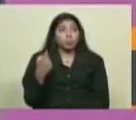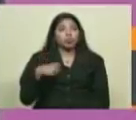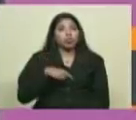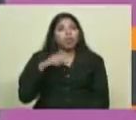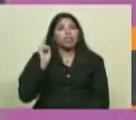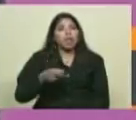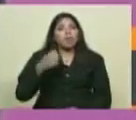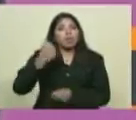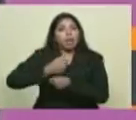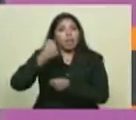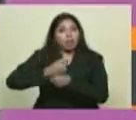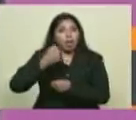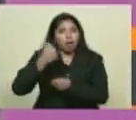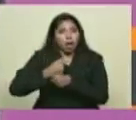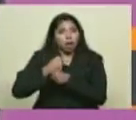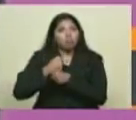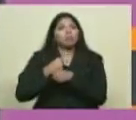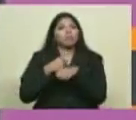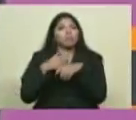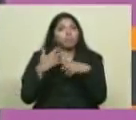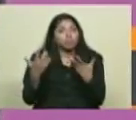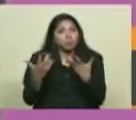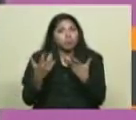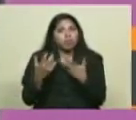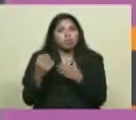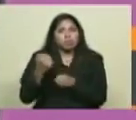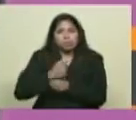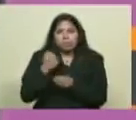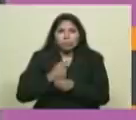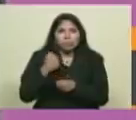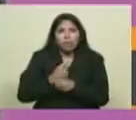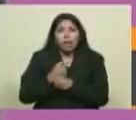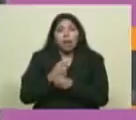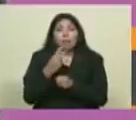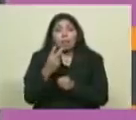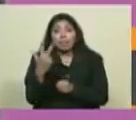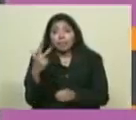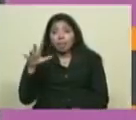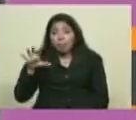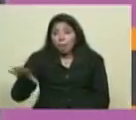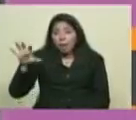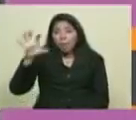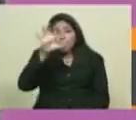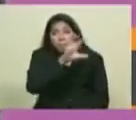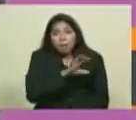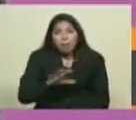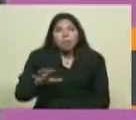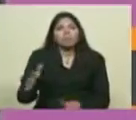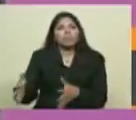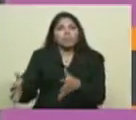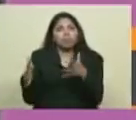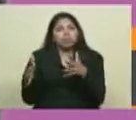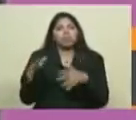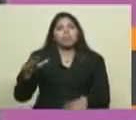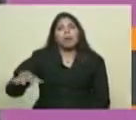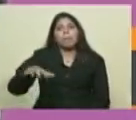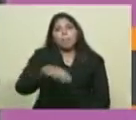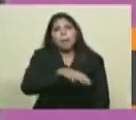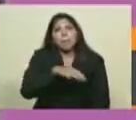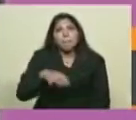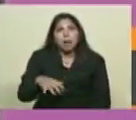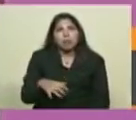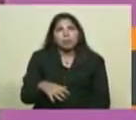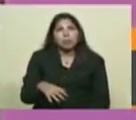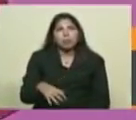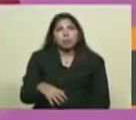trabajar para que en el 2021, de las 23 gobernaciones, ganar las 23 y por lo